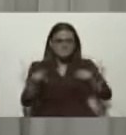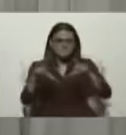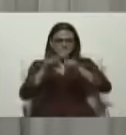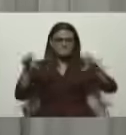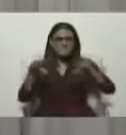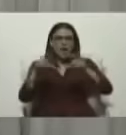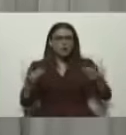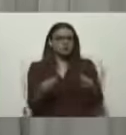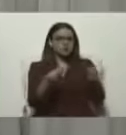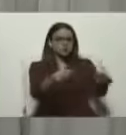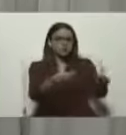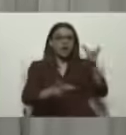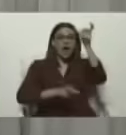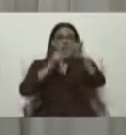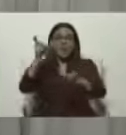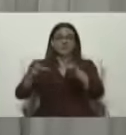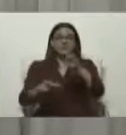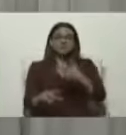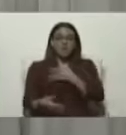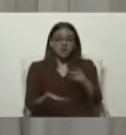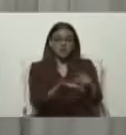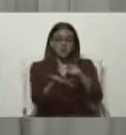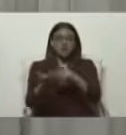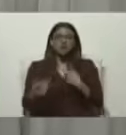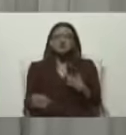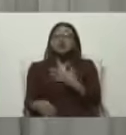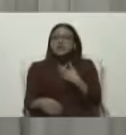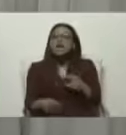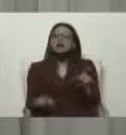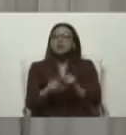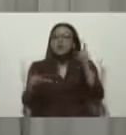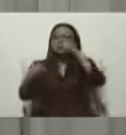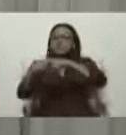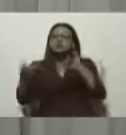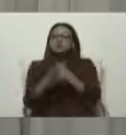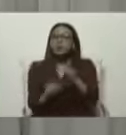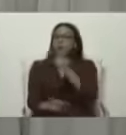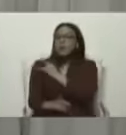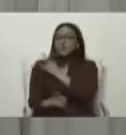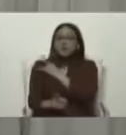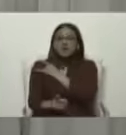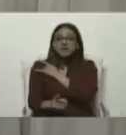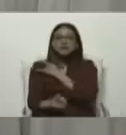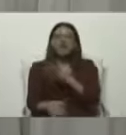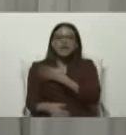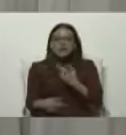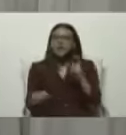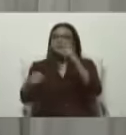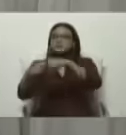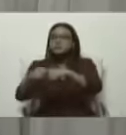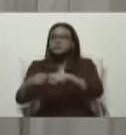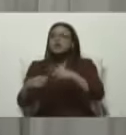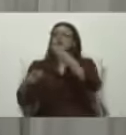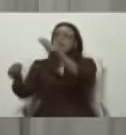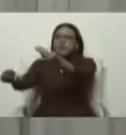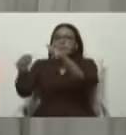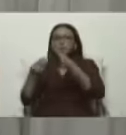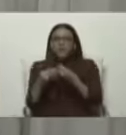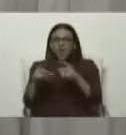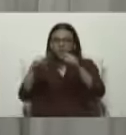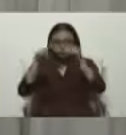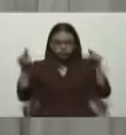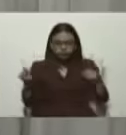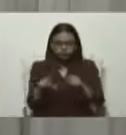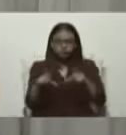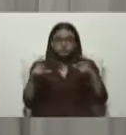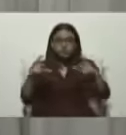quien quiera ingresar a una de las universidades públicas o a un liceo público o a